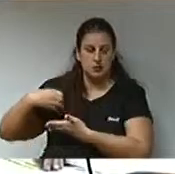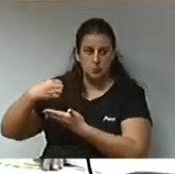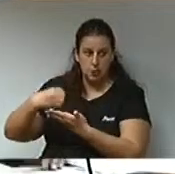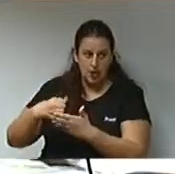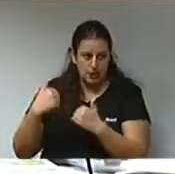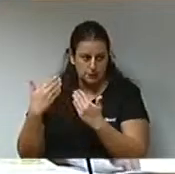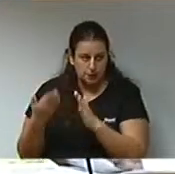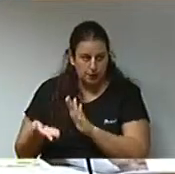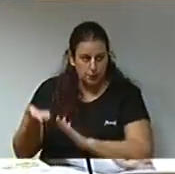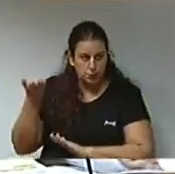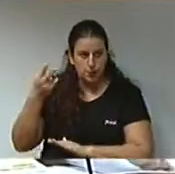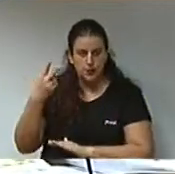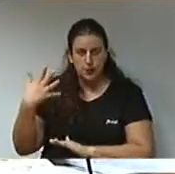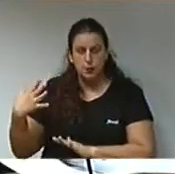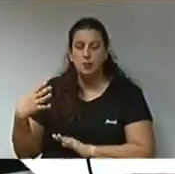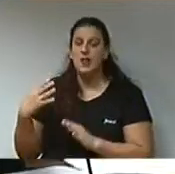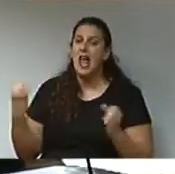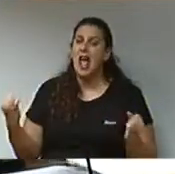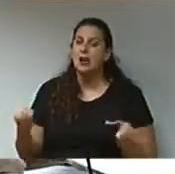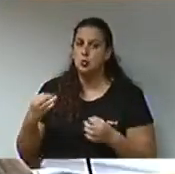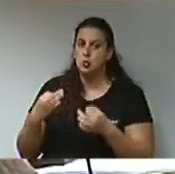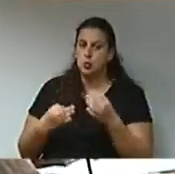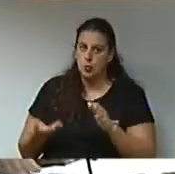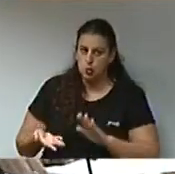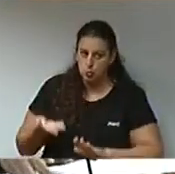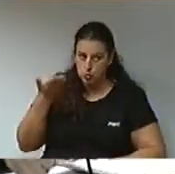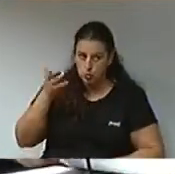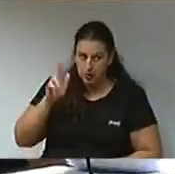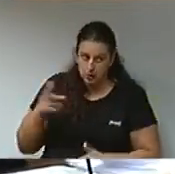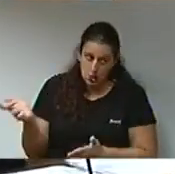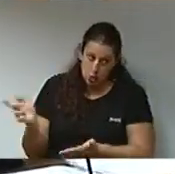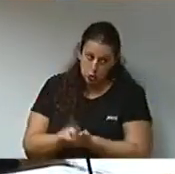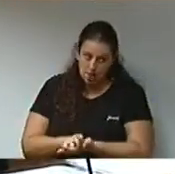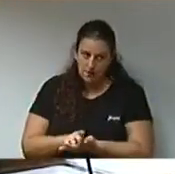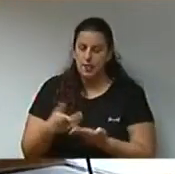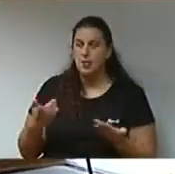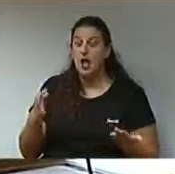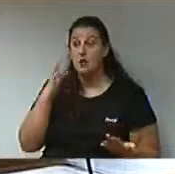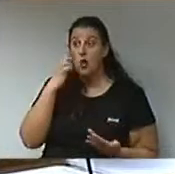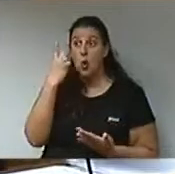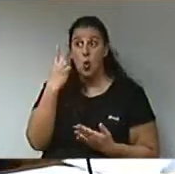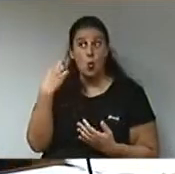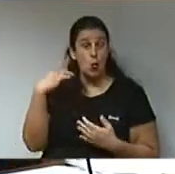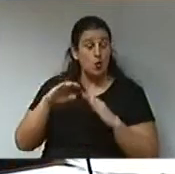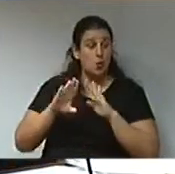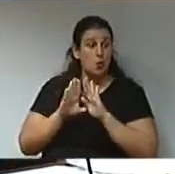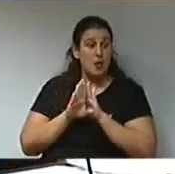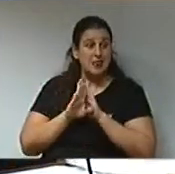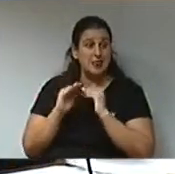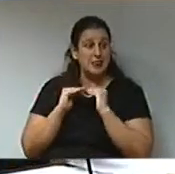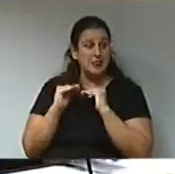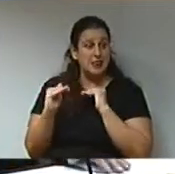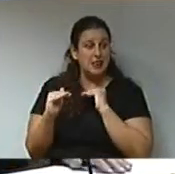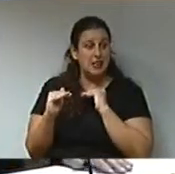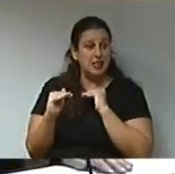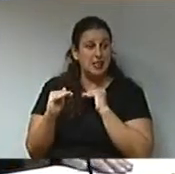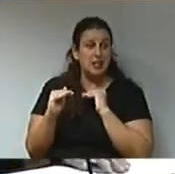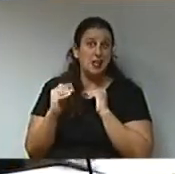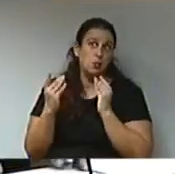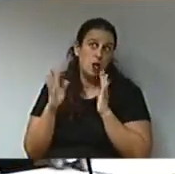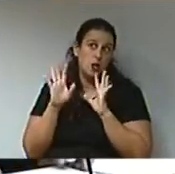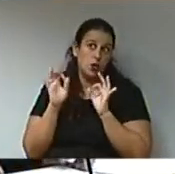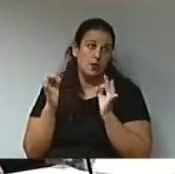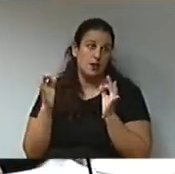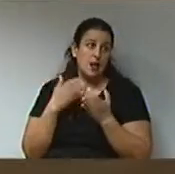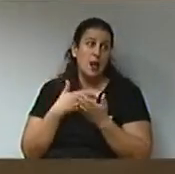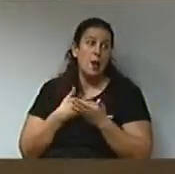a subir actos jurídicos. Bueno, curiosamente lo único que mantienen, aunque se mantuvo el impuesto, sí que mantiene una cierta coherencia, es que no subieron